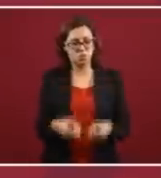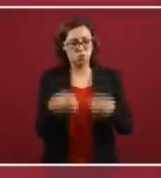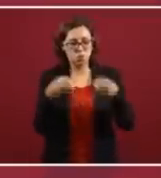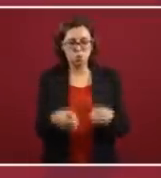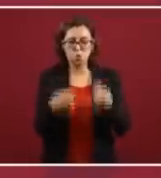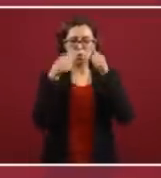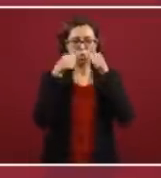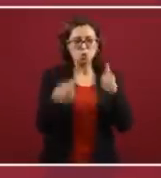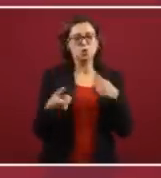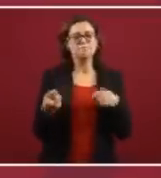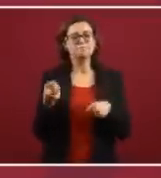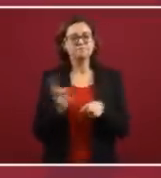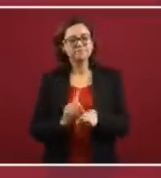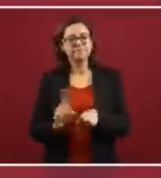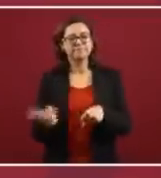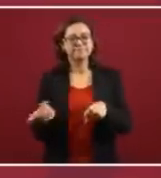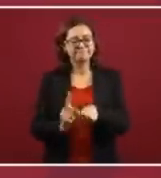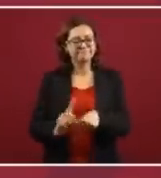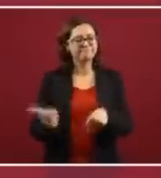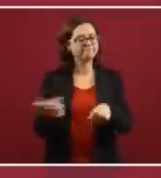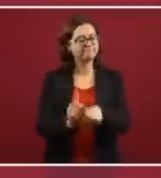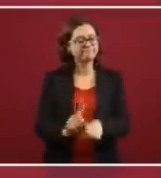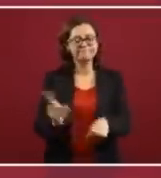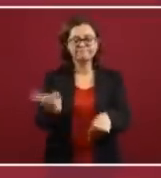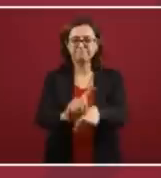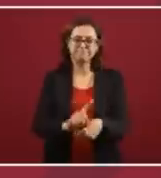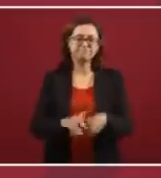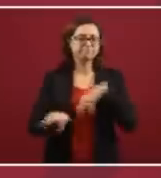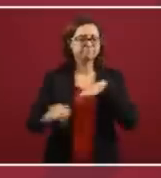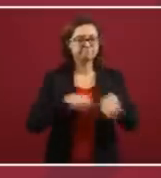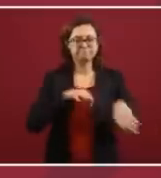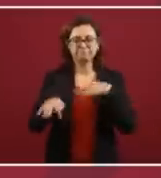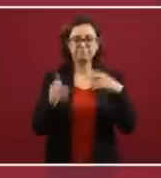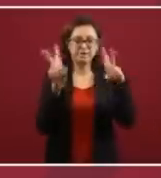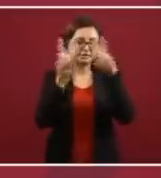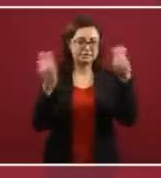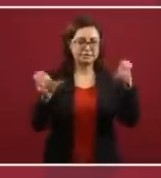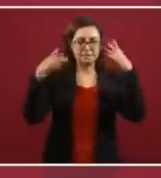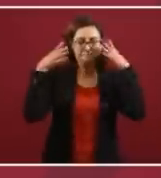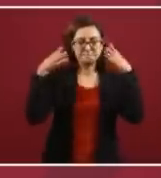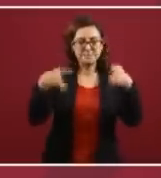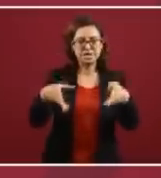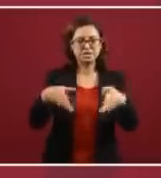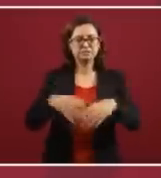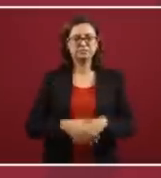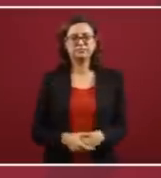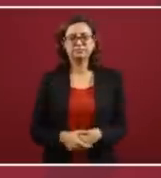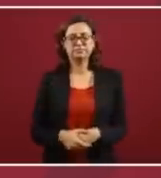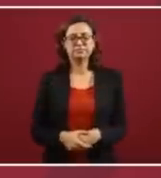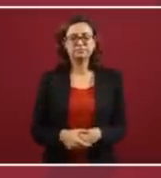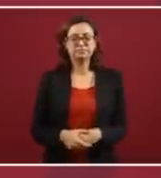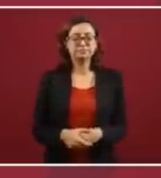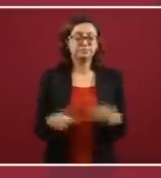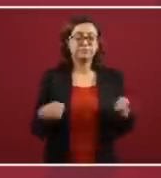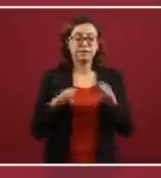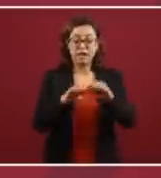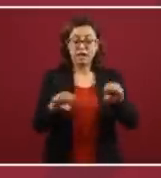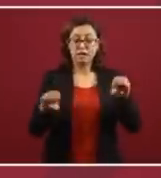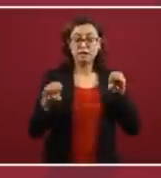Todos los días tratamos este tema. Es el gabinete que más se